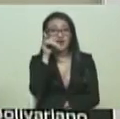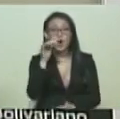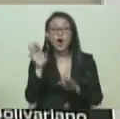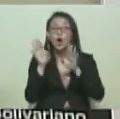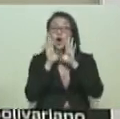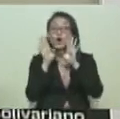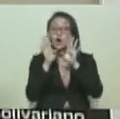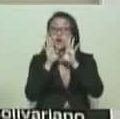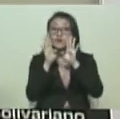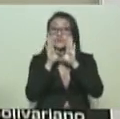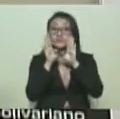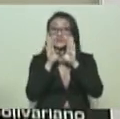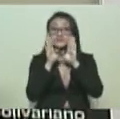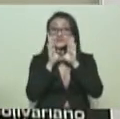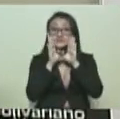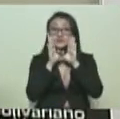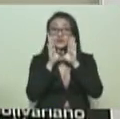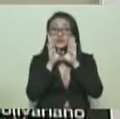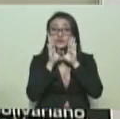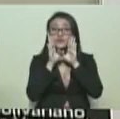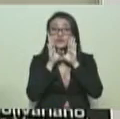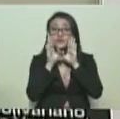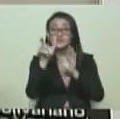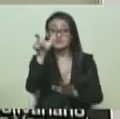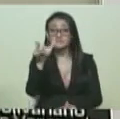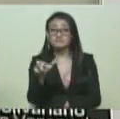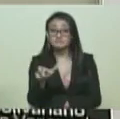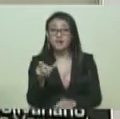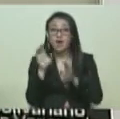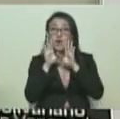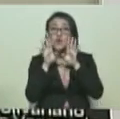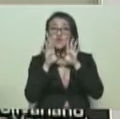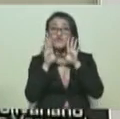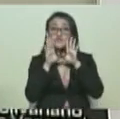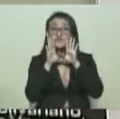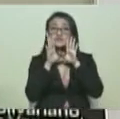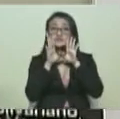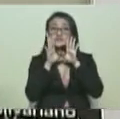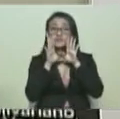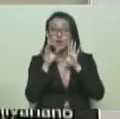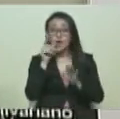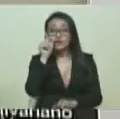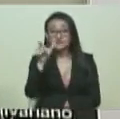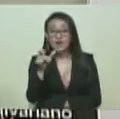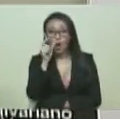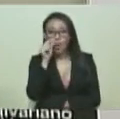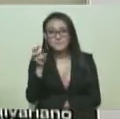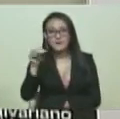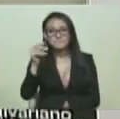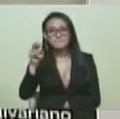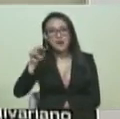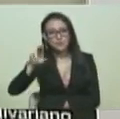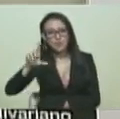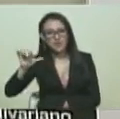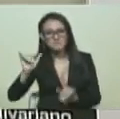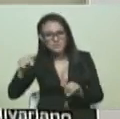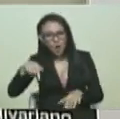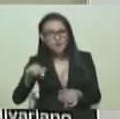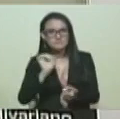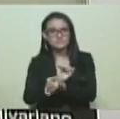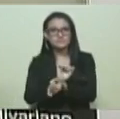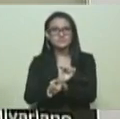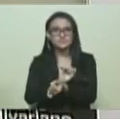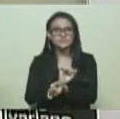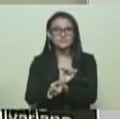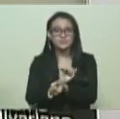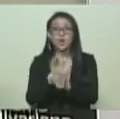confesiones, brutales confesiones, que hace este señor Manuel Chacín